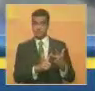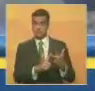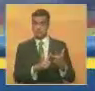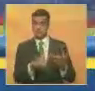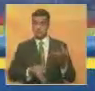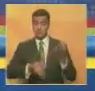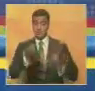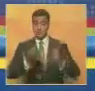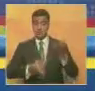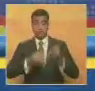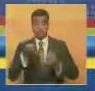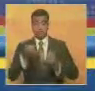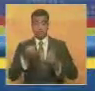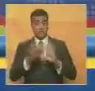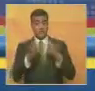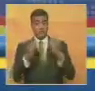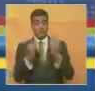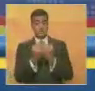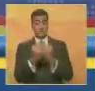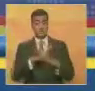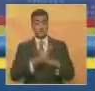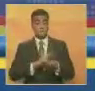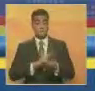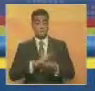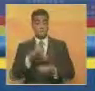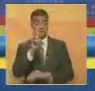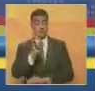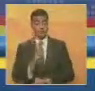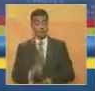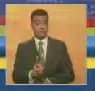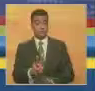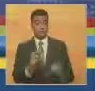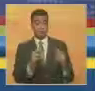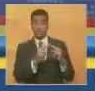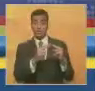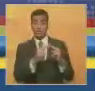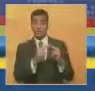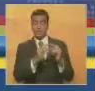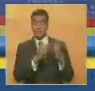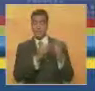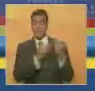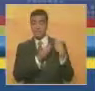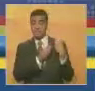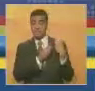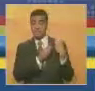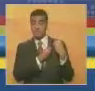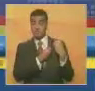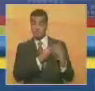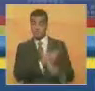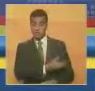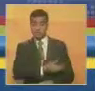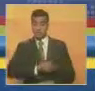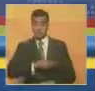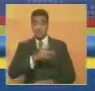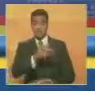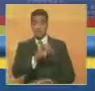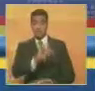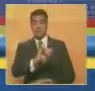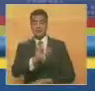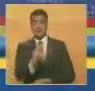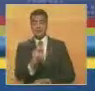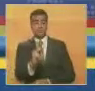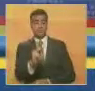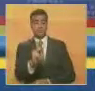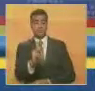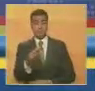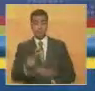que le ordene a la federación médica venezolana entrar en contacto con los as portadoras de implantes pip para que